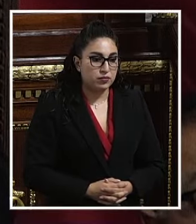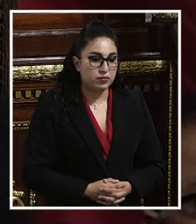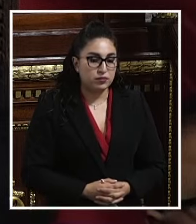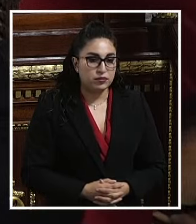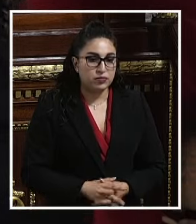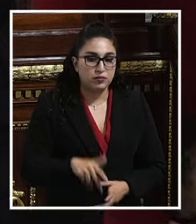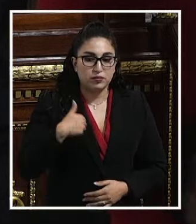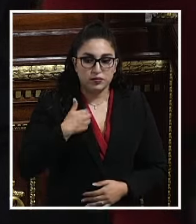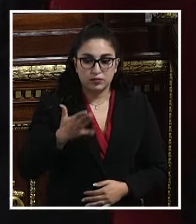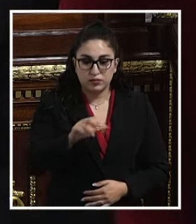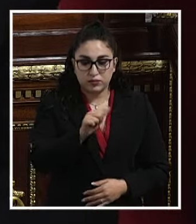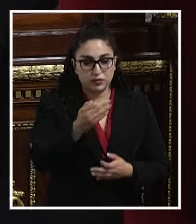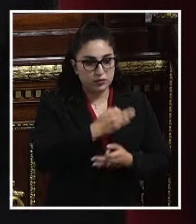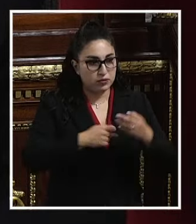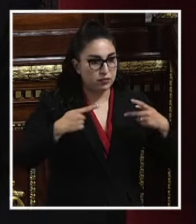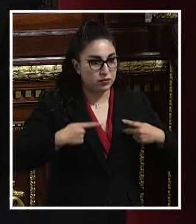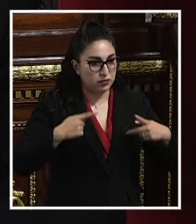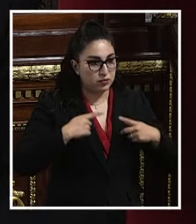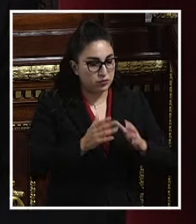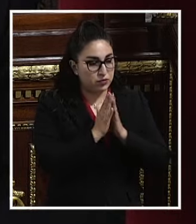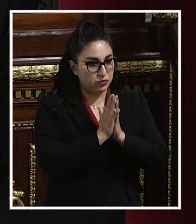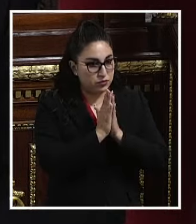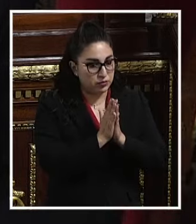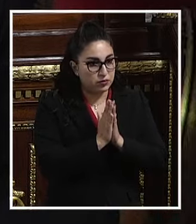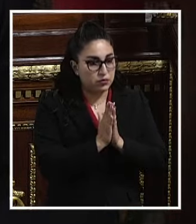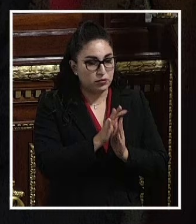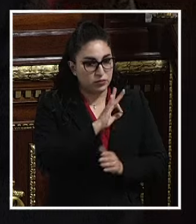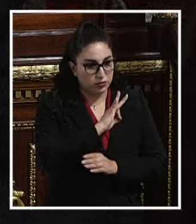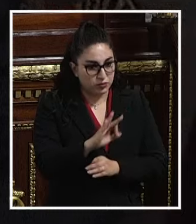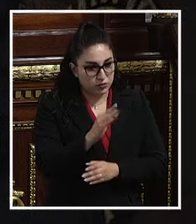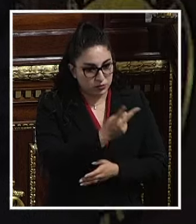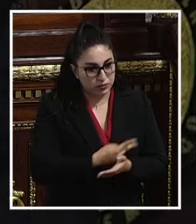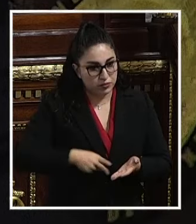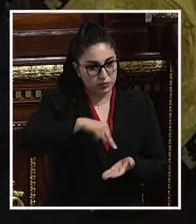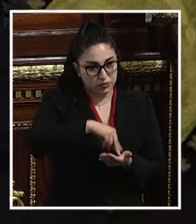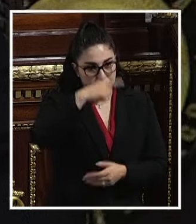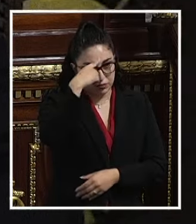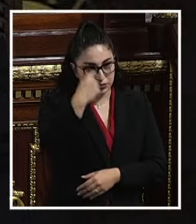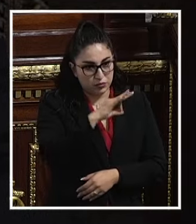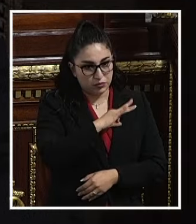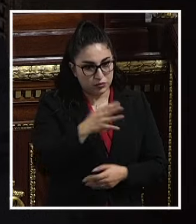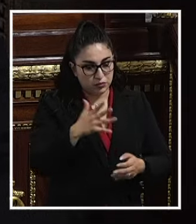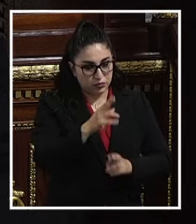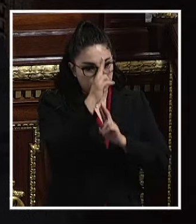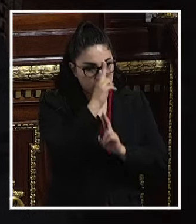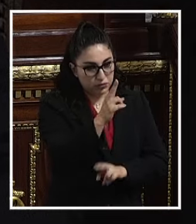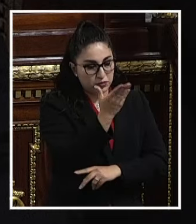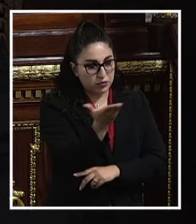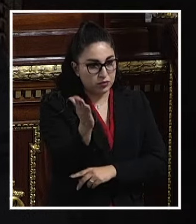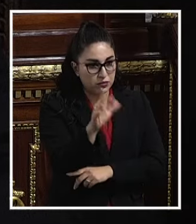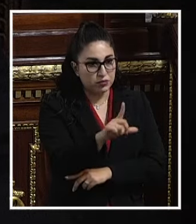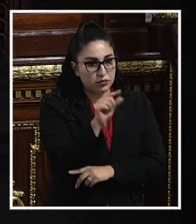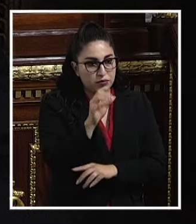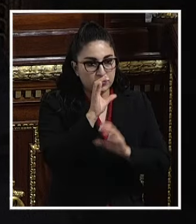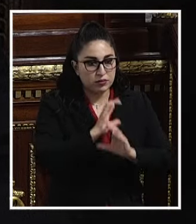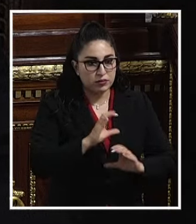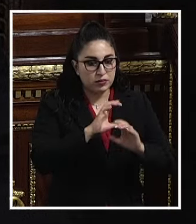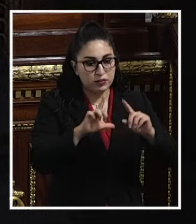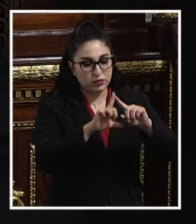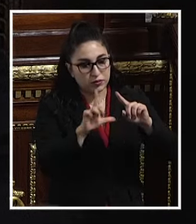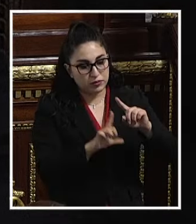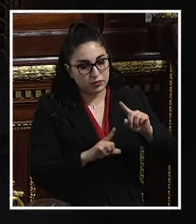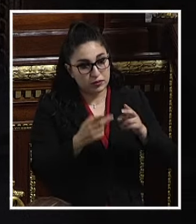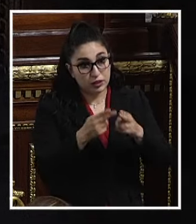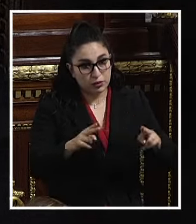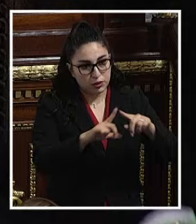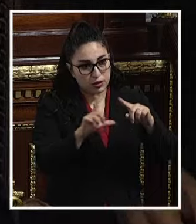Se solicita a todas las personas presentes ponerse de pie para realizar honores a la bandera y entonar el